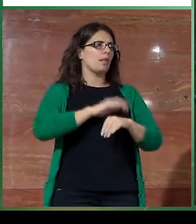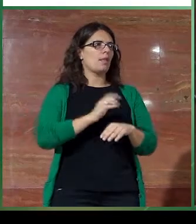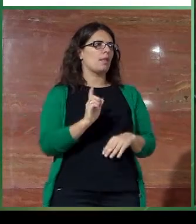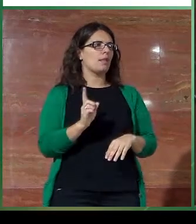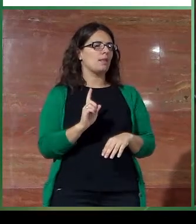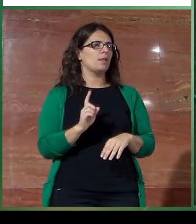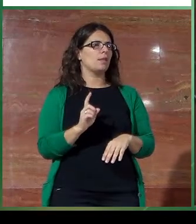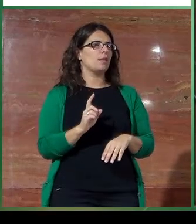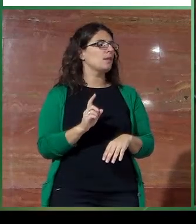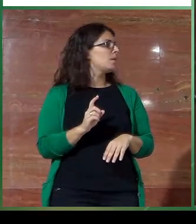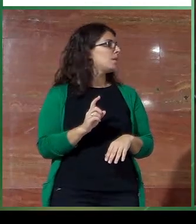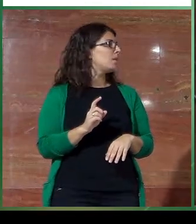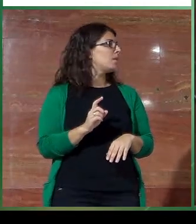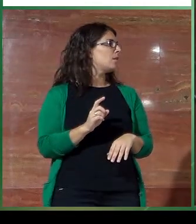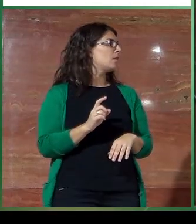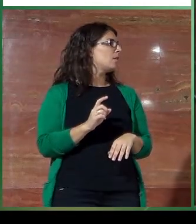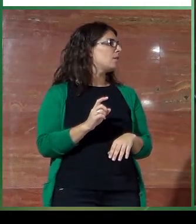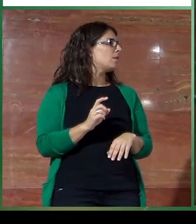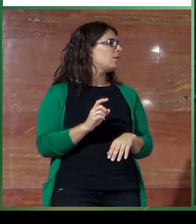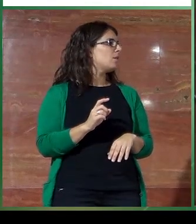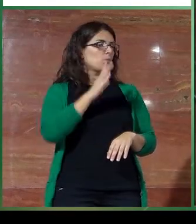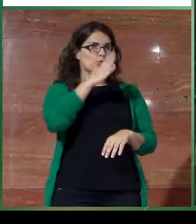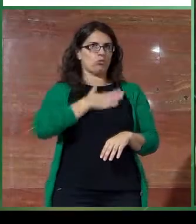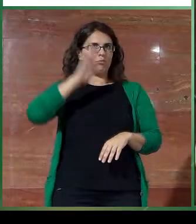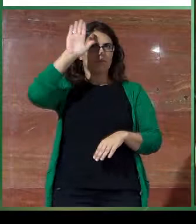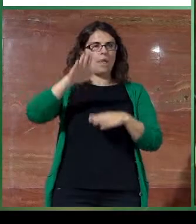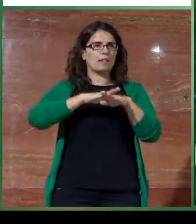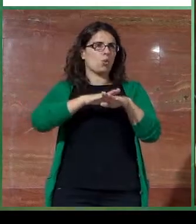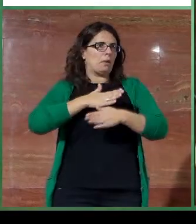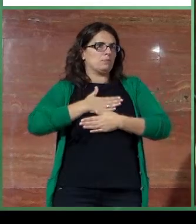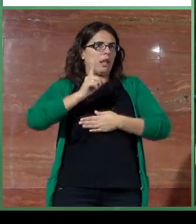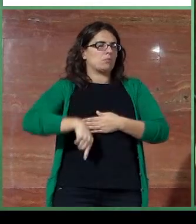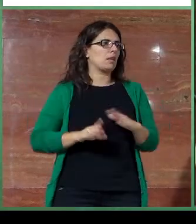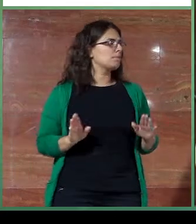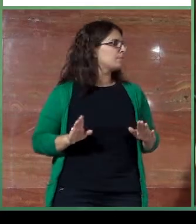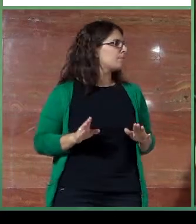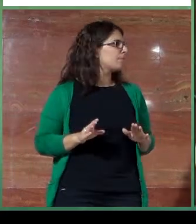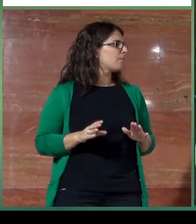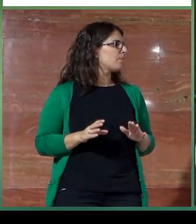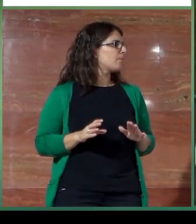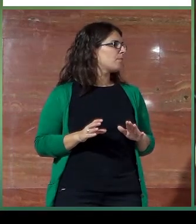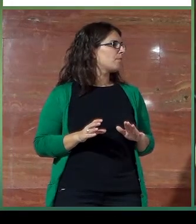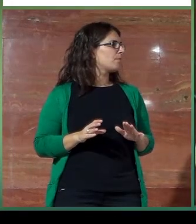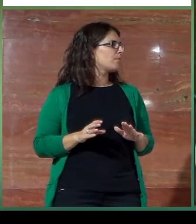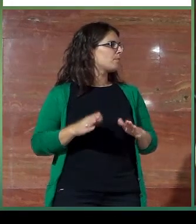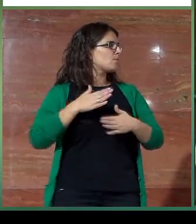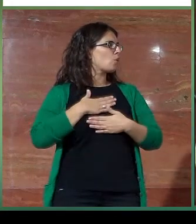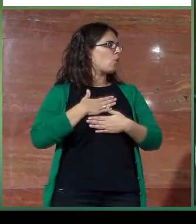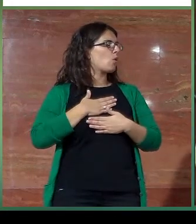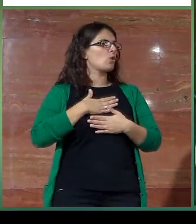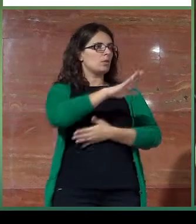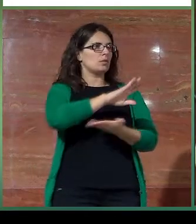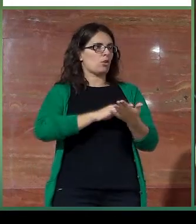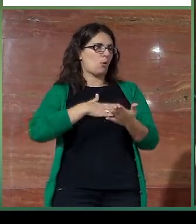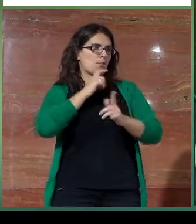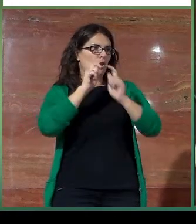punto de vista, igual que los arquitectos, entono el mea culpa y pido disculpas. Me quedo con el último titular como periodista, que es la necesidad